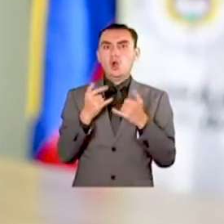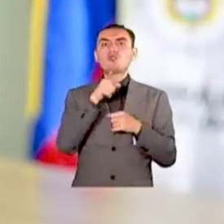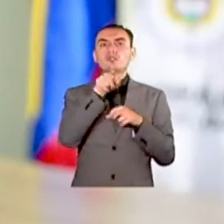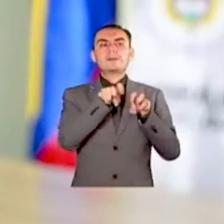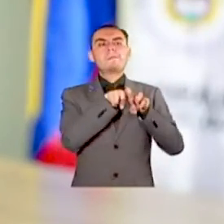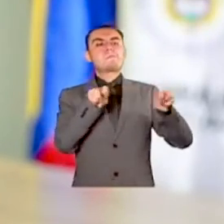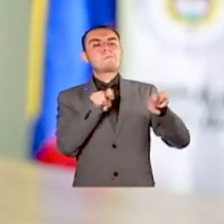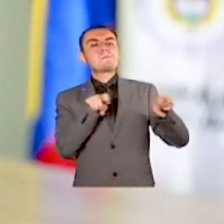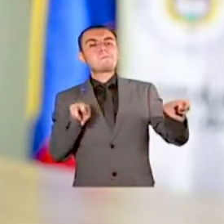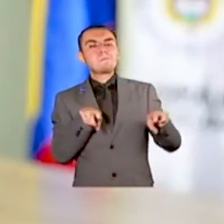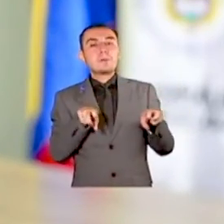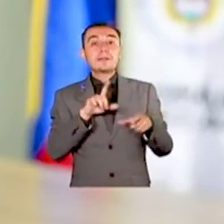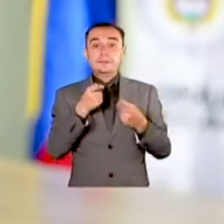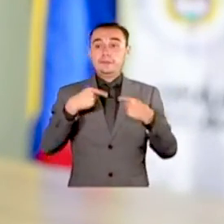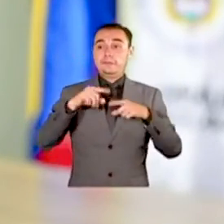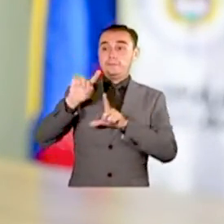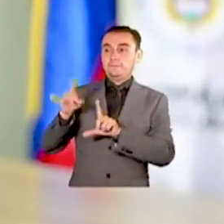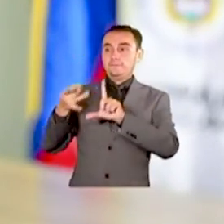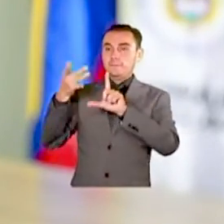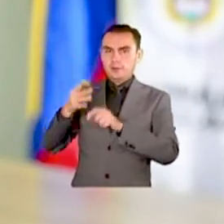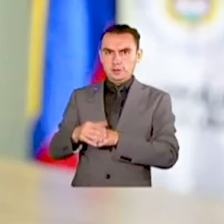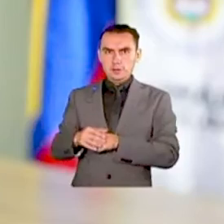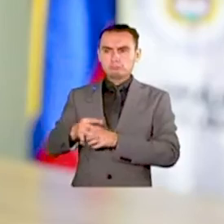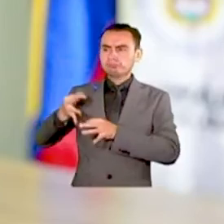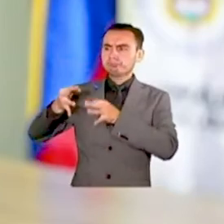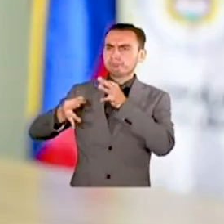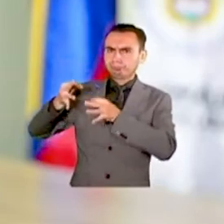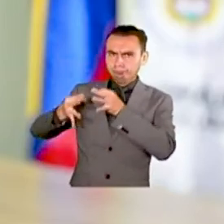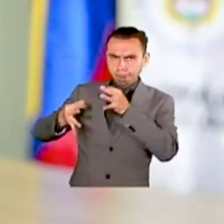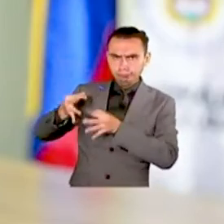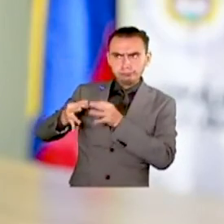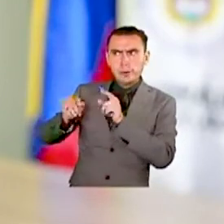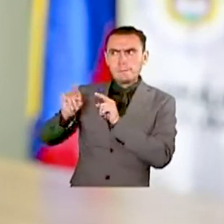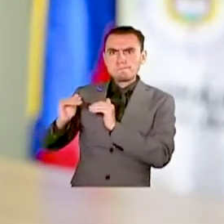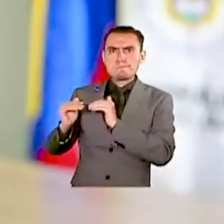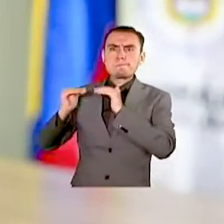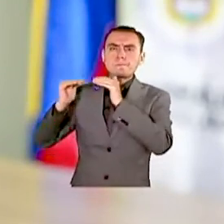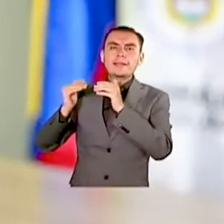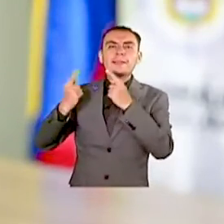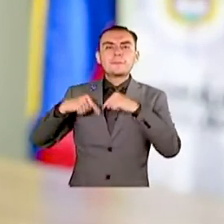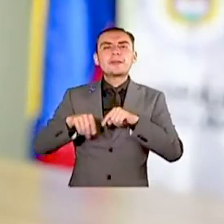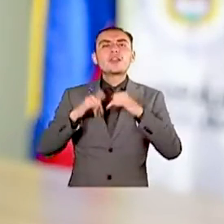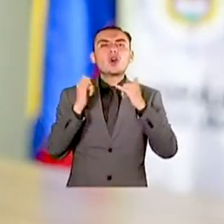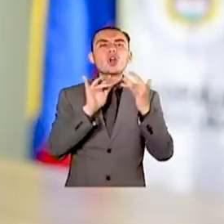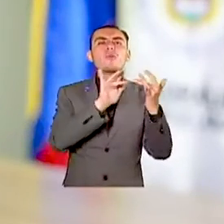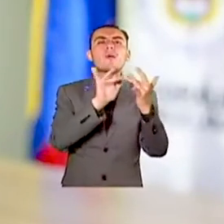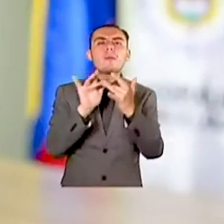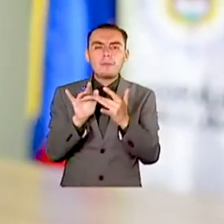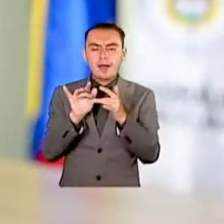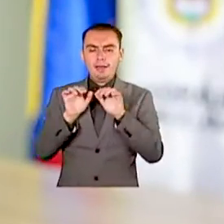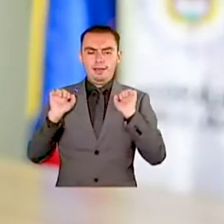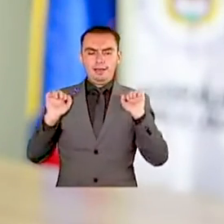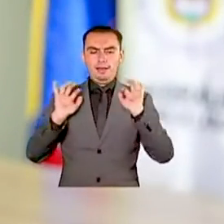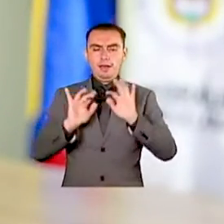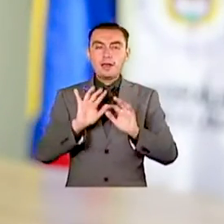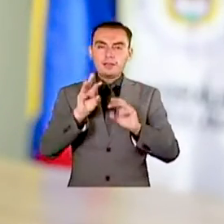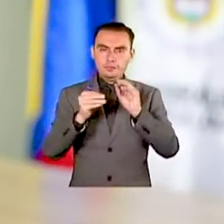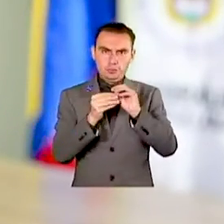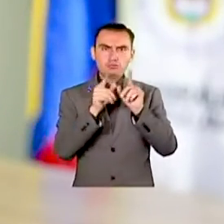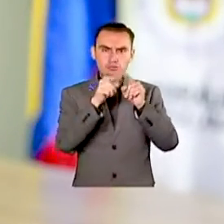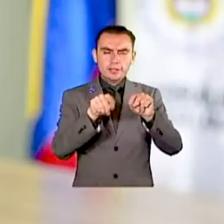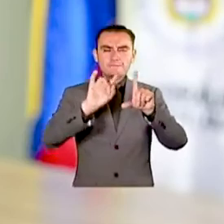encuentran presentes y virtualmente, a los magistrados de altas cortes, así como a toda la ciudadanía que se encuentra tanto presencialmente